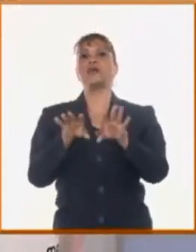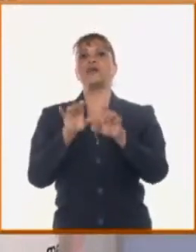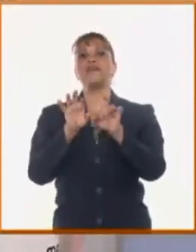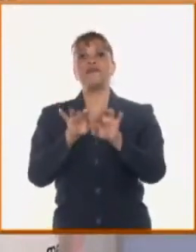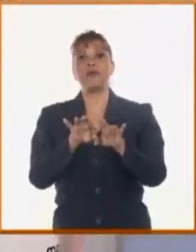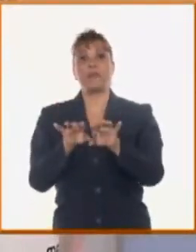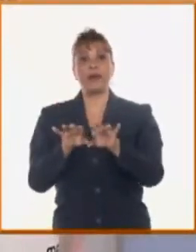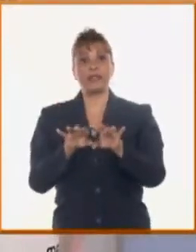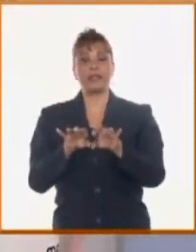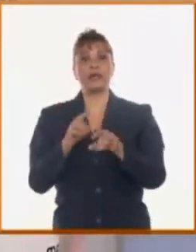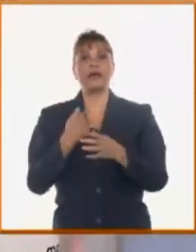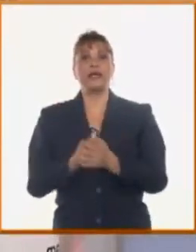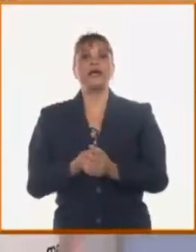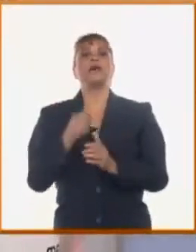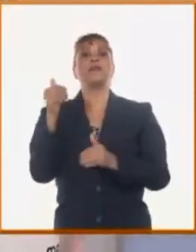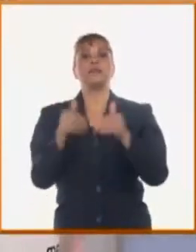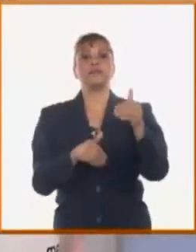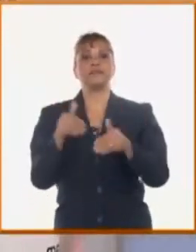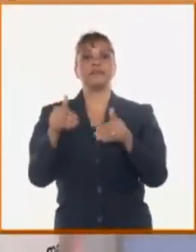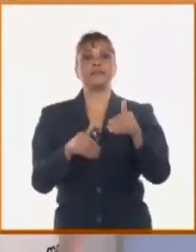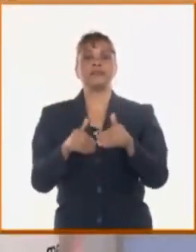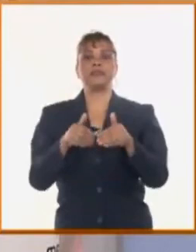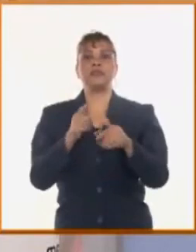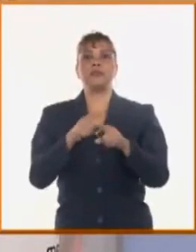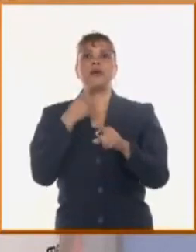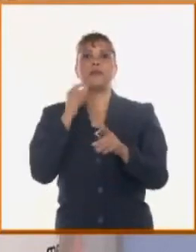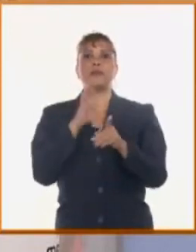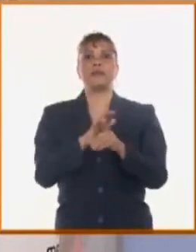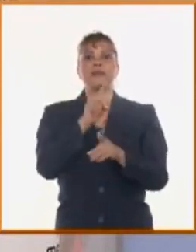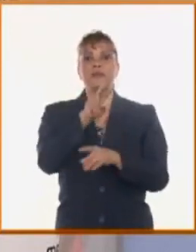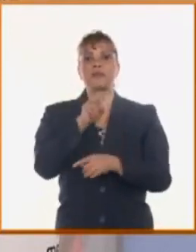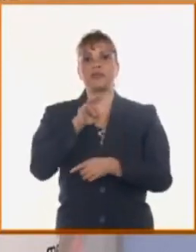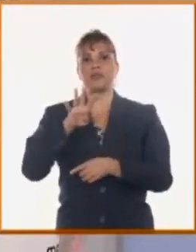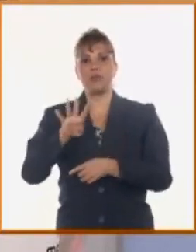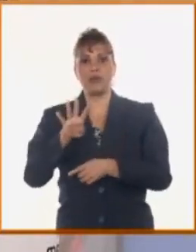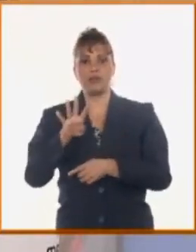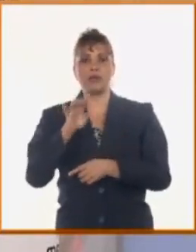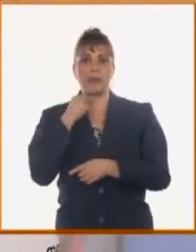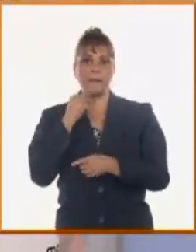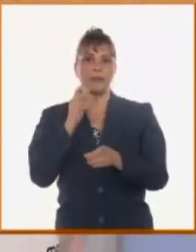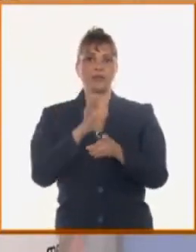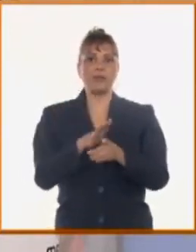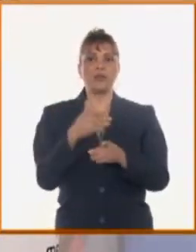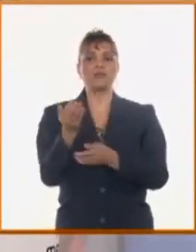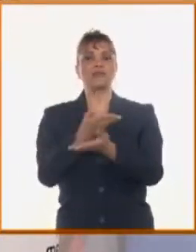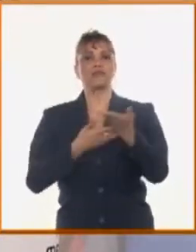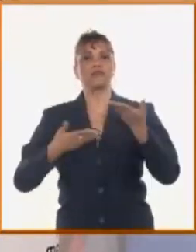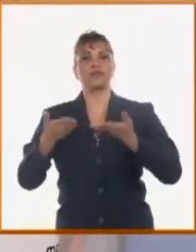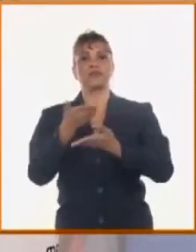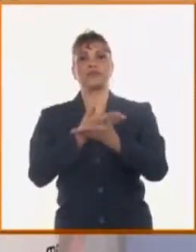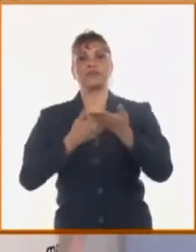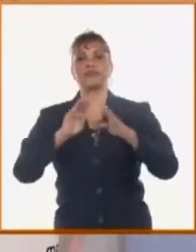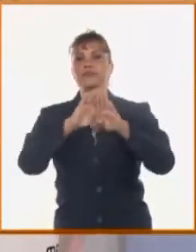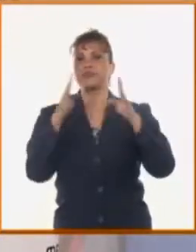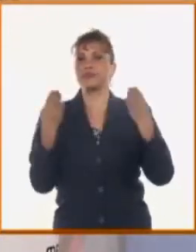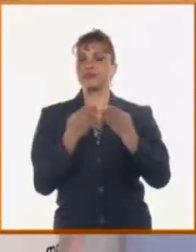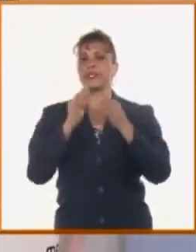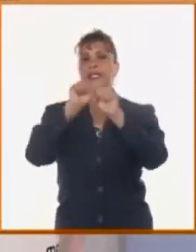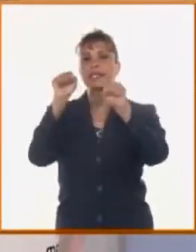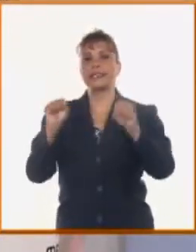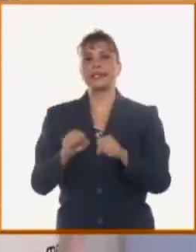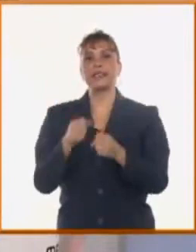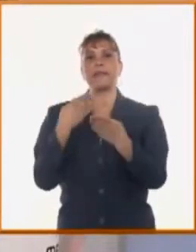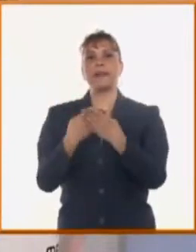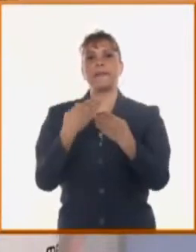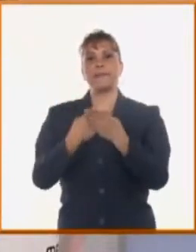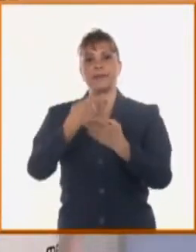estado particularmente desde que inició este año 2024 compartiéndose con todo el sistema empresarial